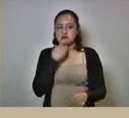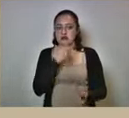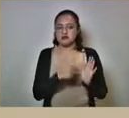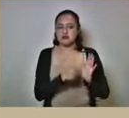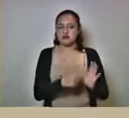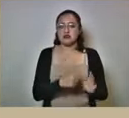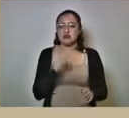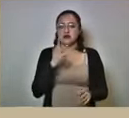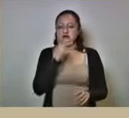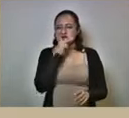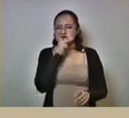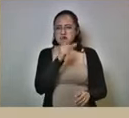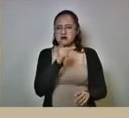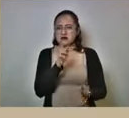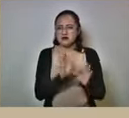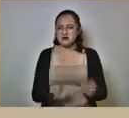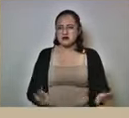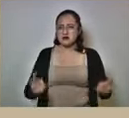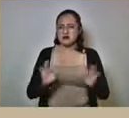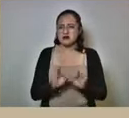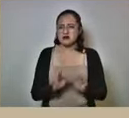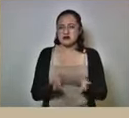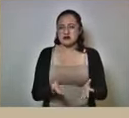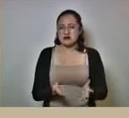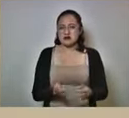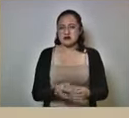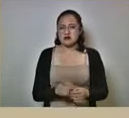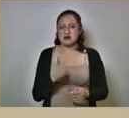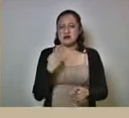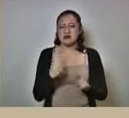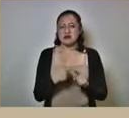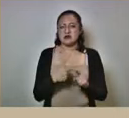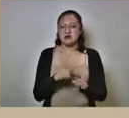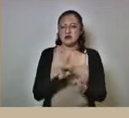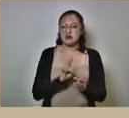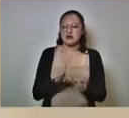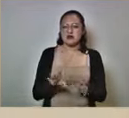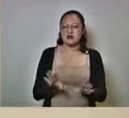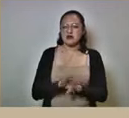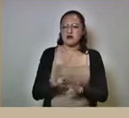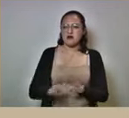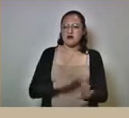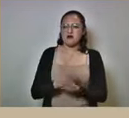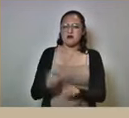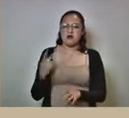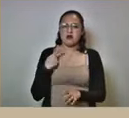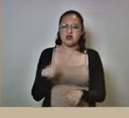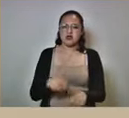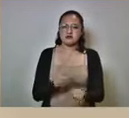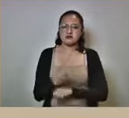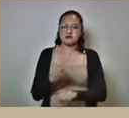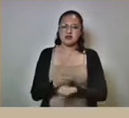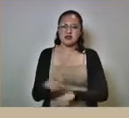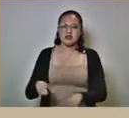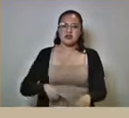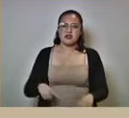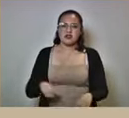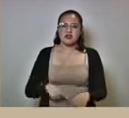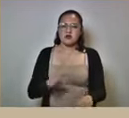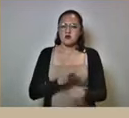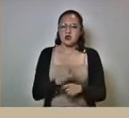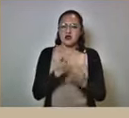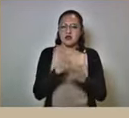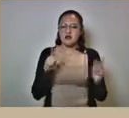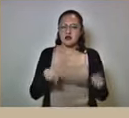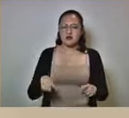dos palabras que son descrédito y contradicción a las políticas del Estado, de los gobiernos, en cualquier nivel